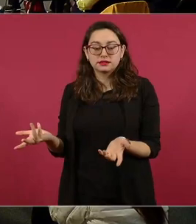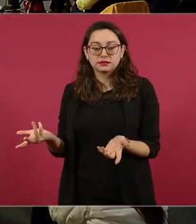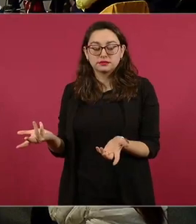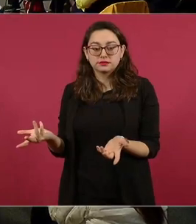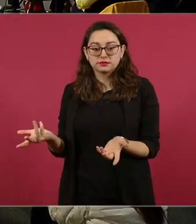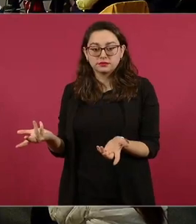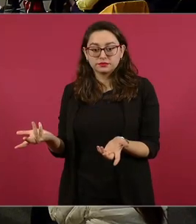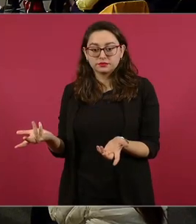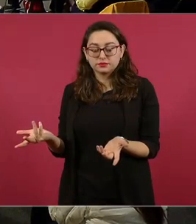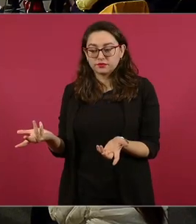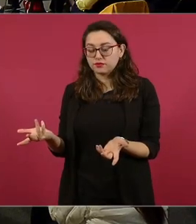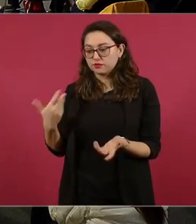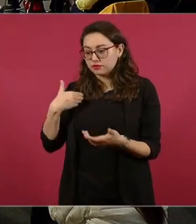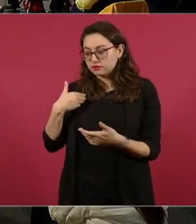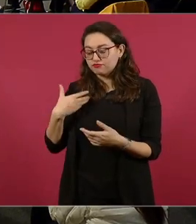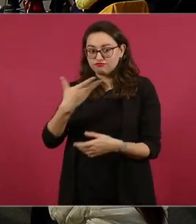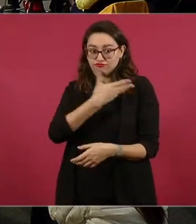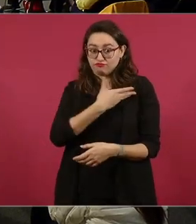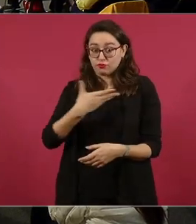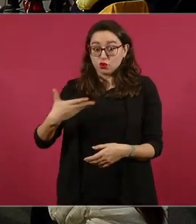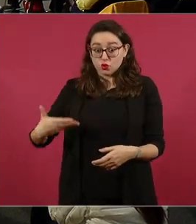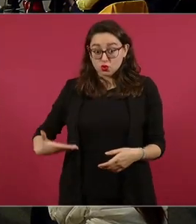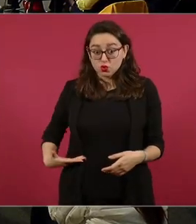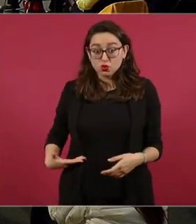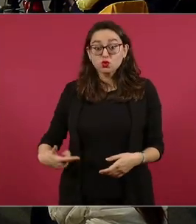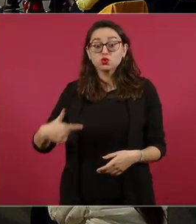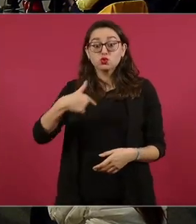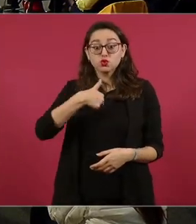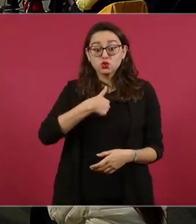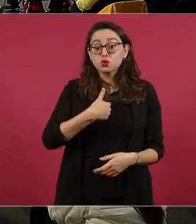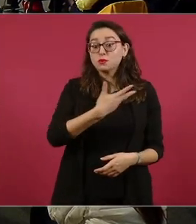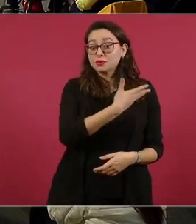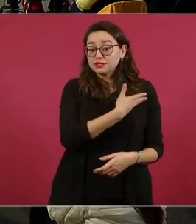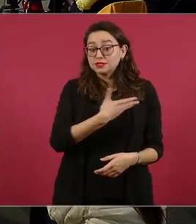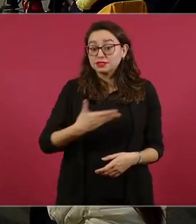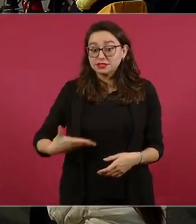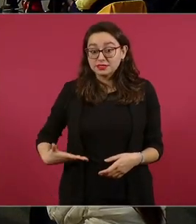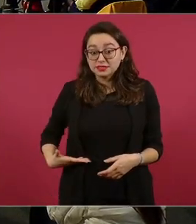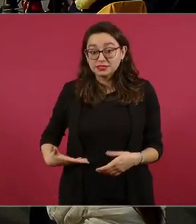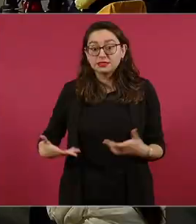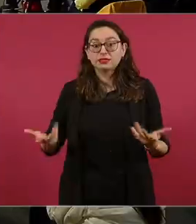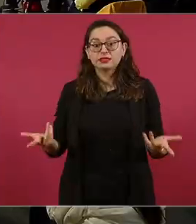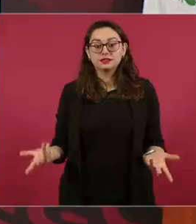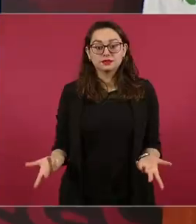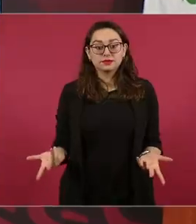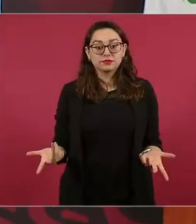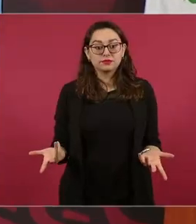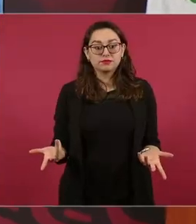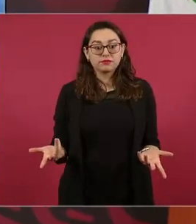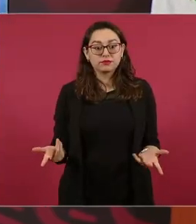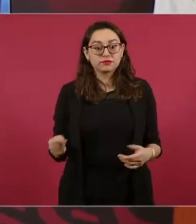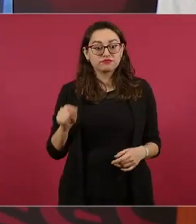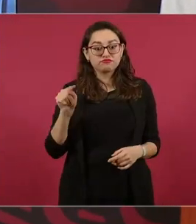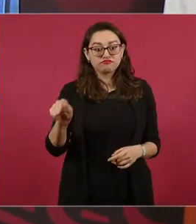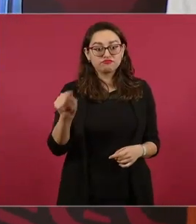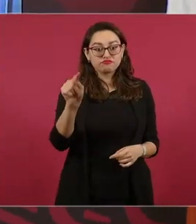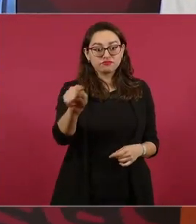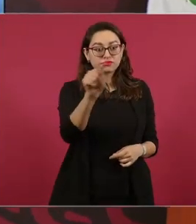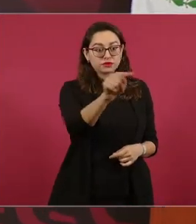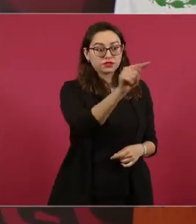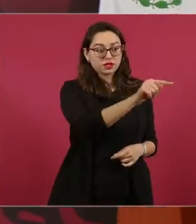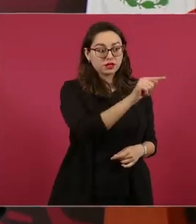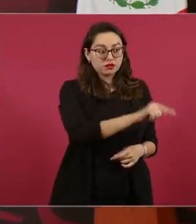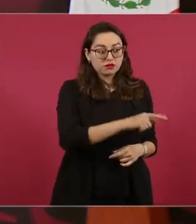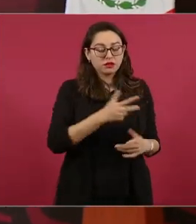a exponerme a una colonia si están molestos, molestos, molestos los